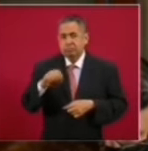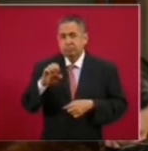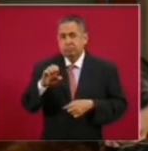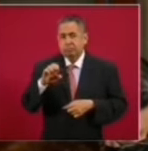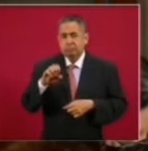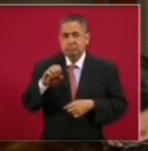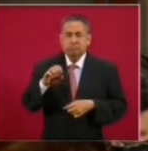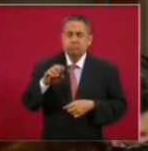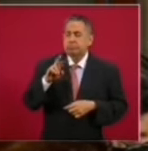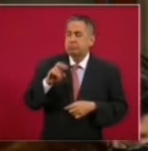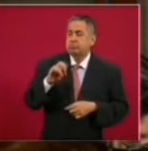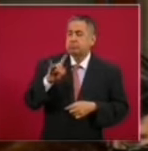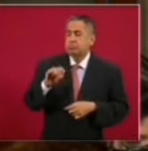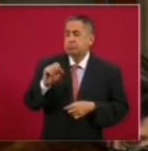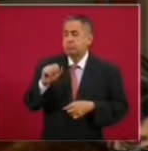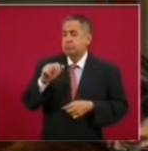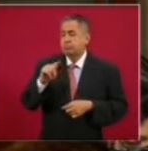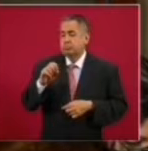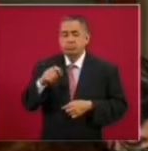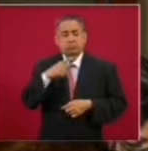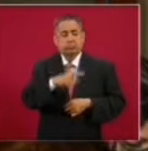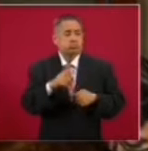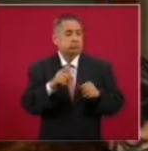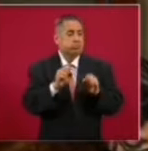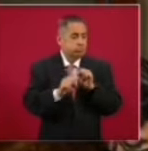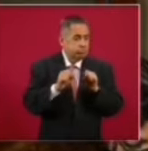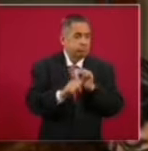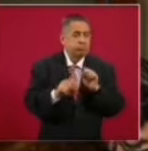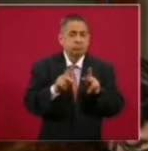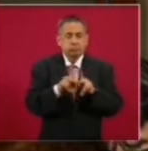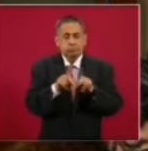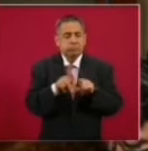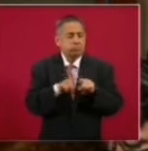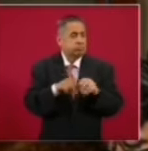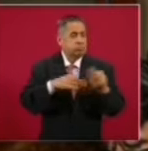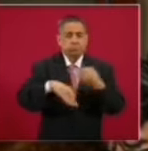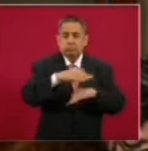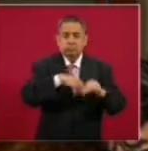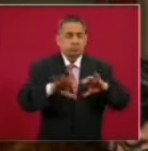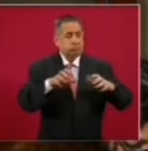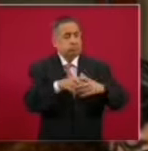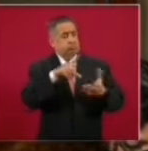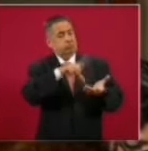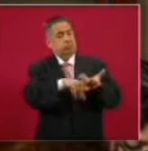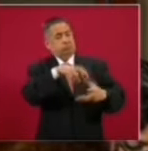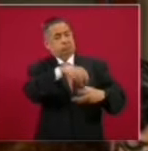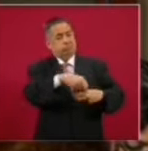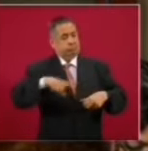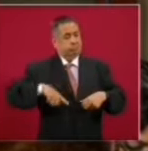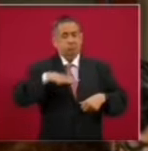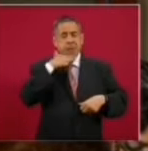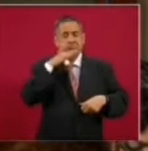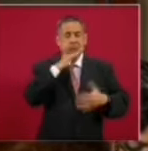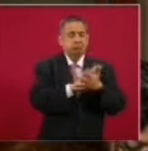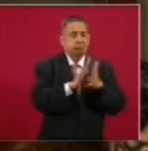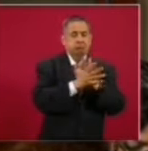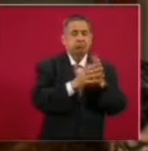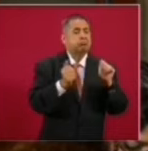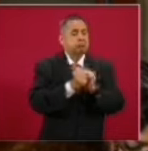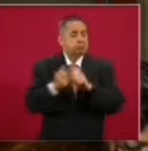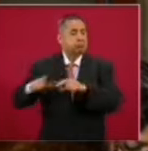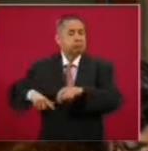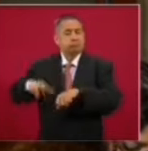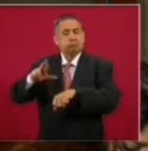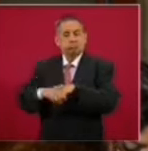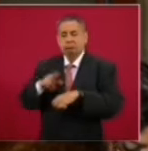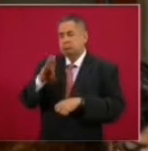Trejo, quien tiene ahí sobrinos, primos, hermanos, etcétera. Todo esto en complicidad, se menciona ya, del gobernador Miguel